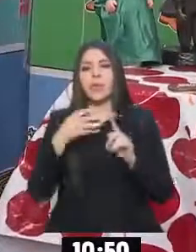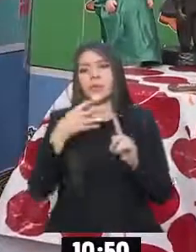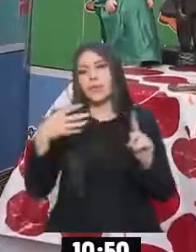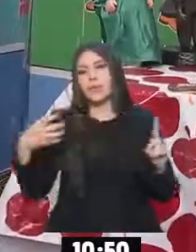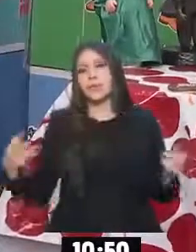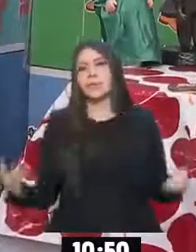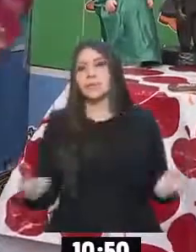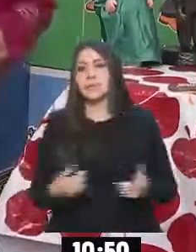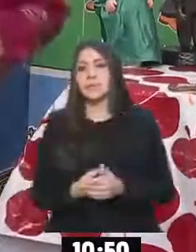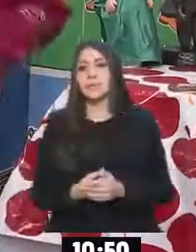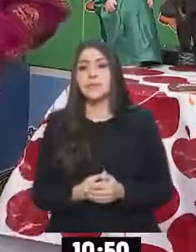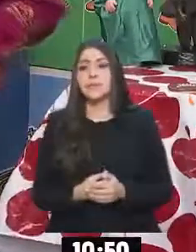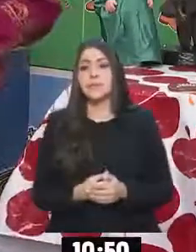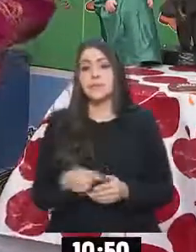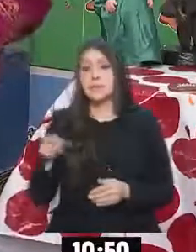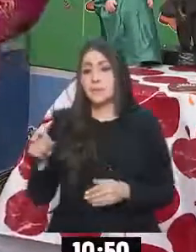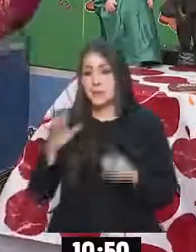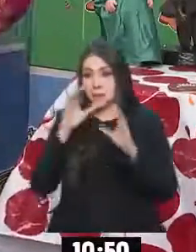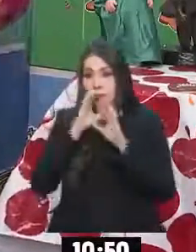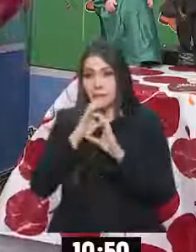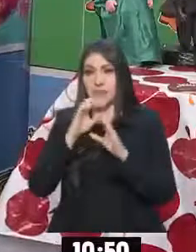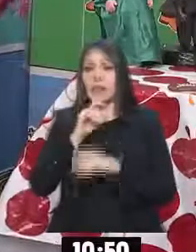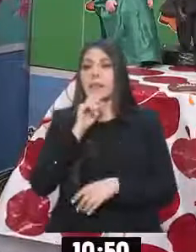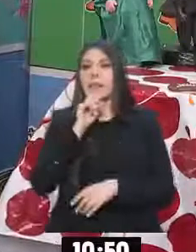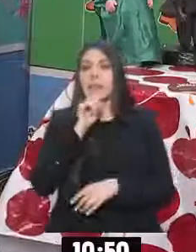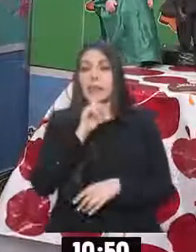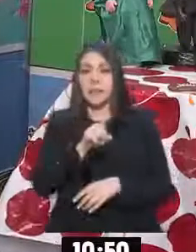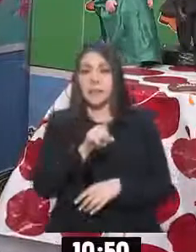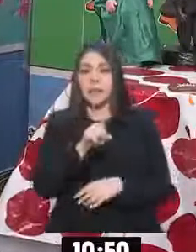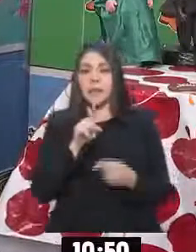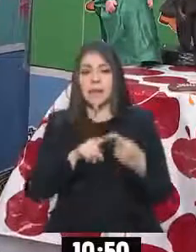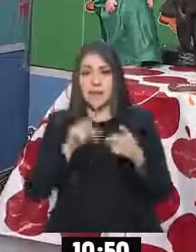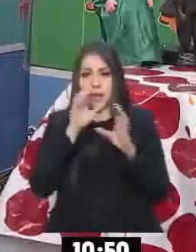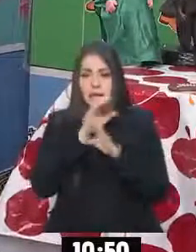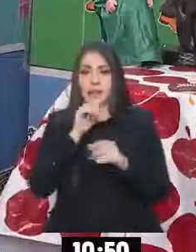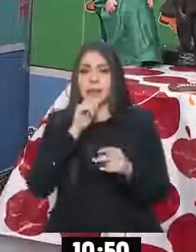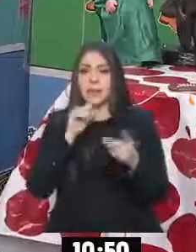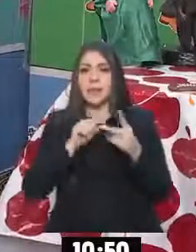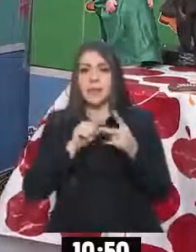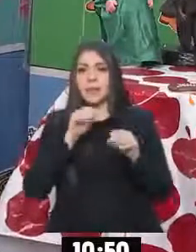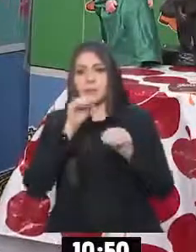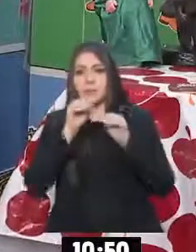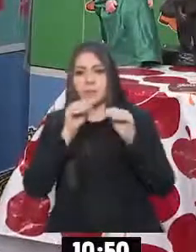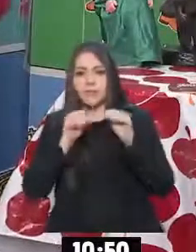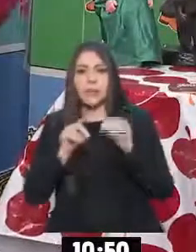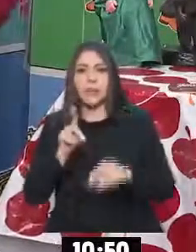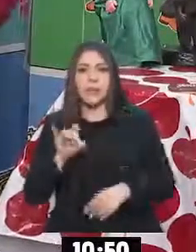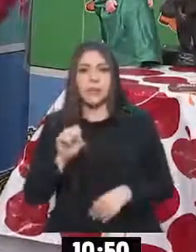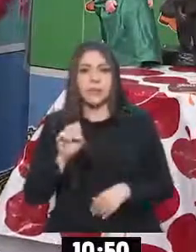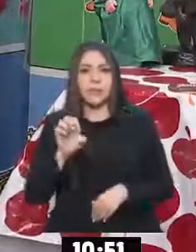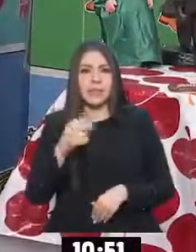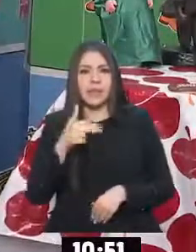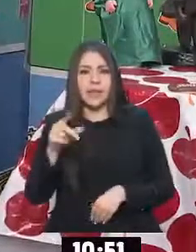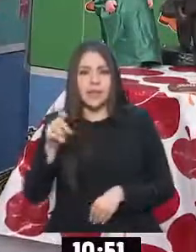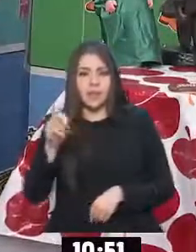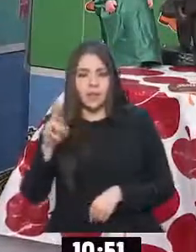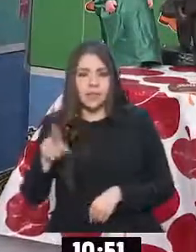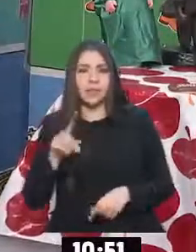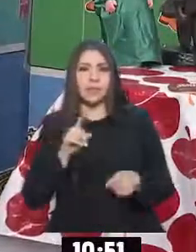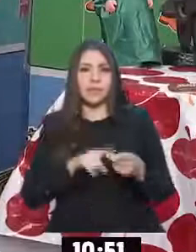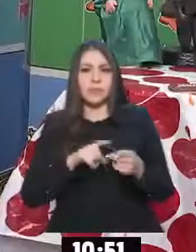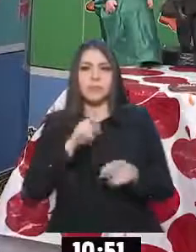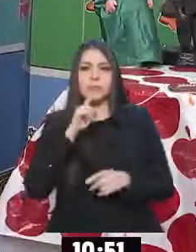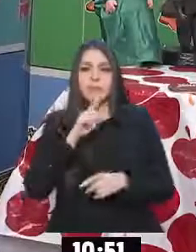cantante, también es... Diseñador. Sí. Aunque usted no lo crea, compositor, embajador del